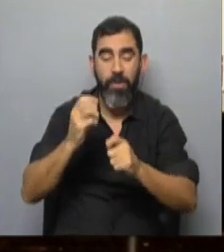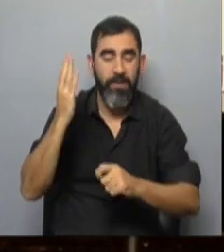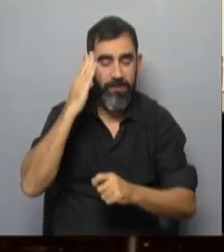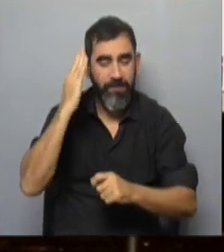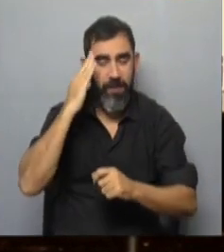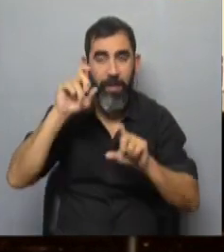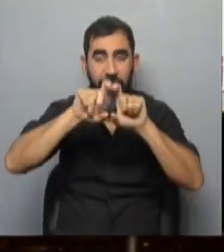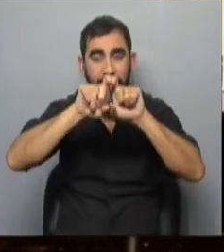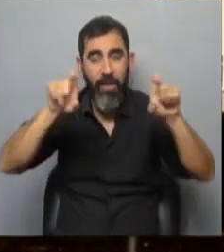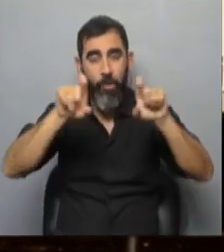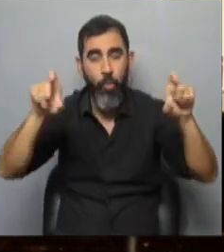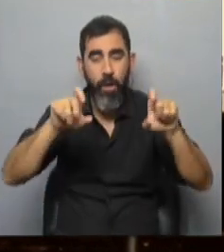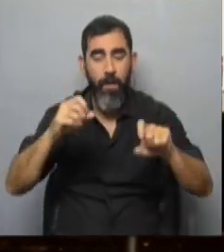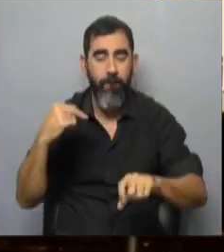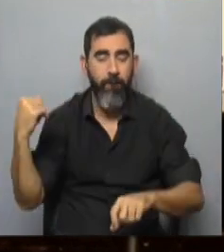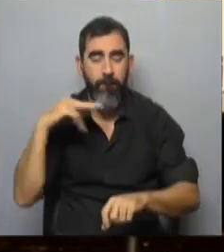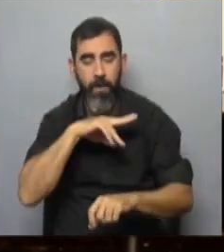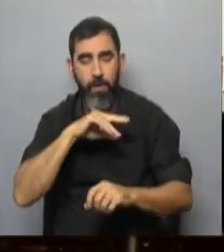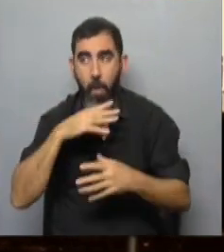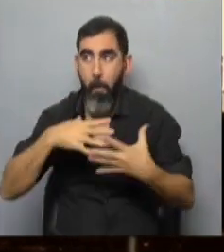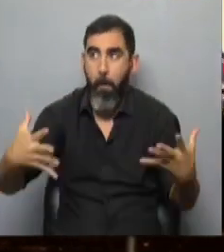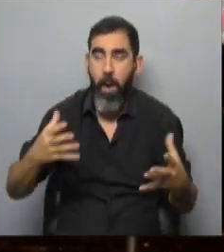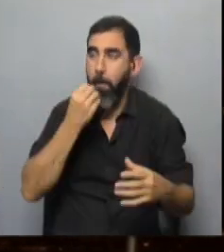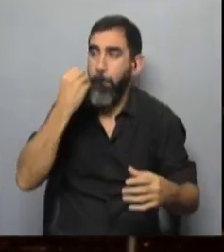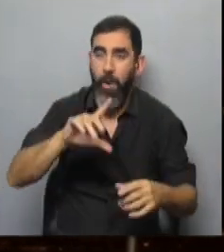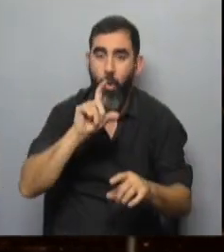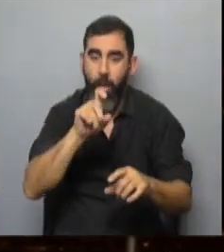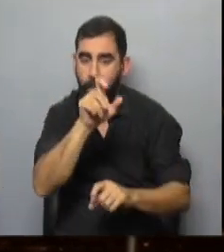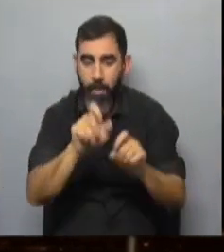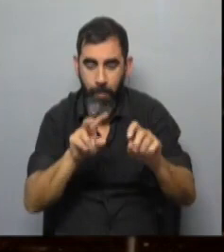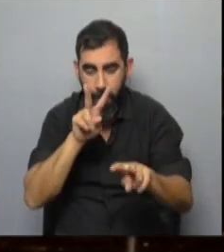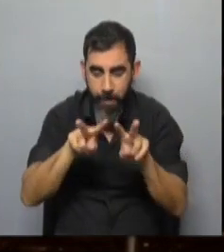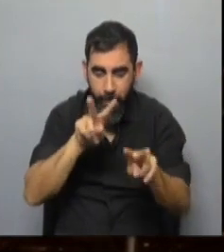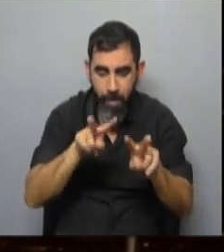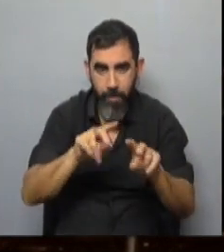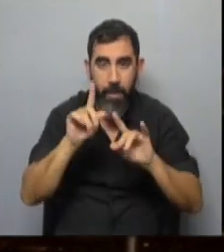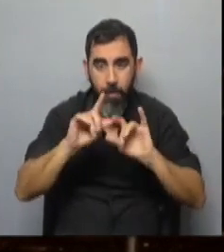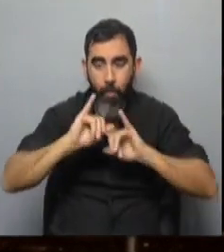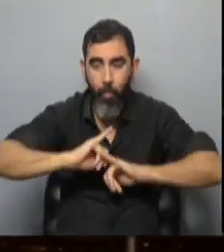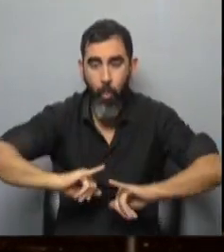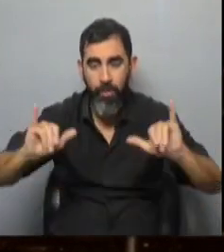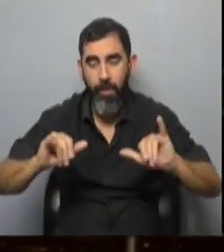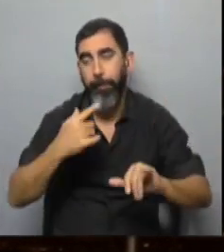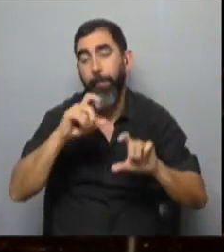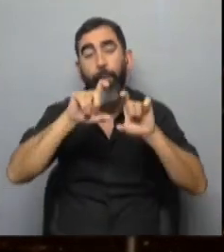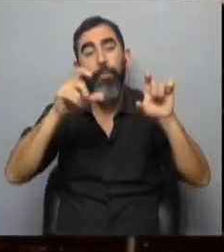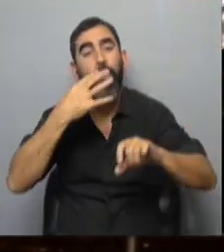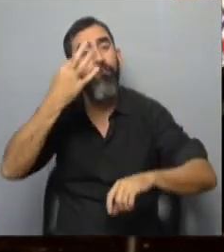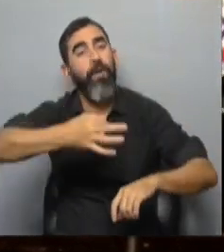que un titular sensacionalista genera muchos más clics y por lo tanto más ingresos en publicidad que un